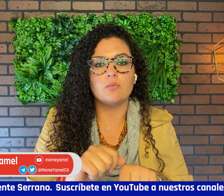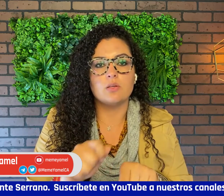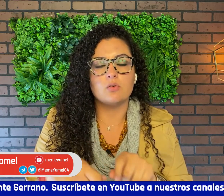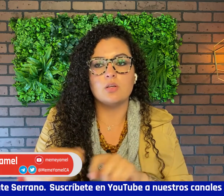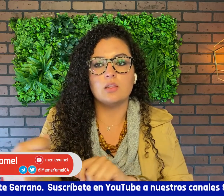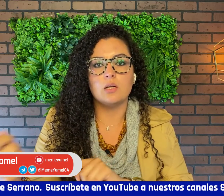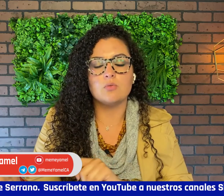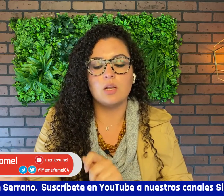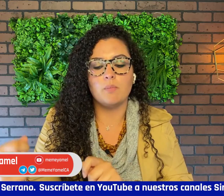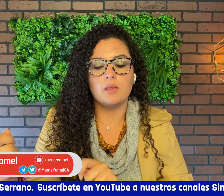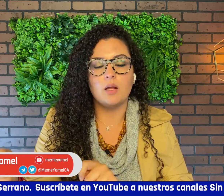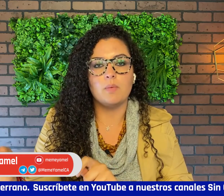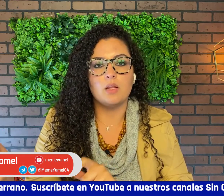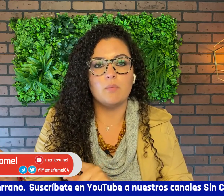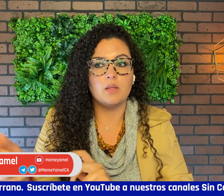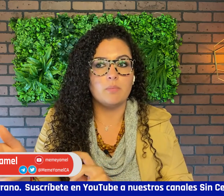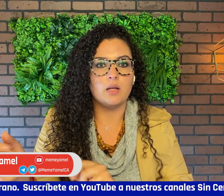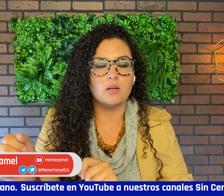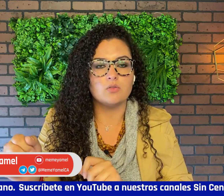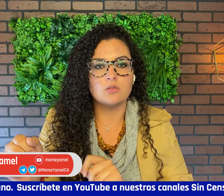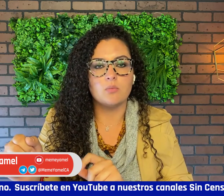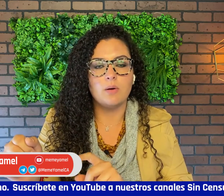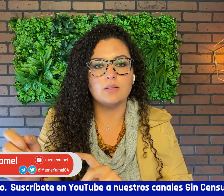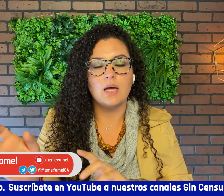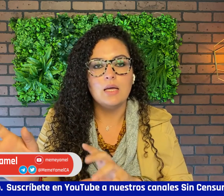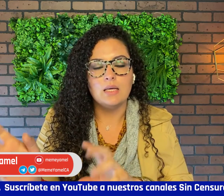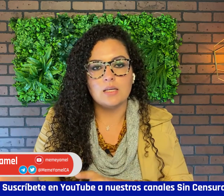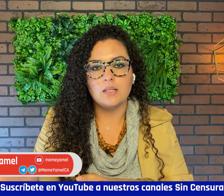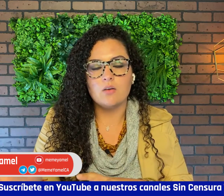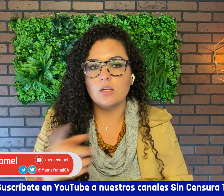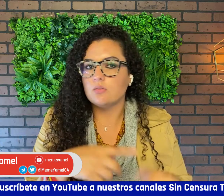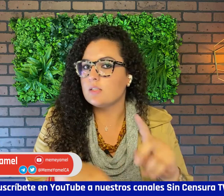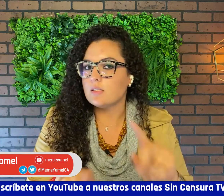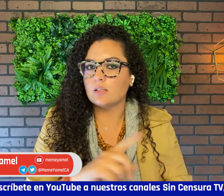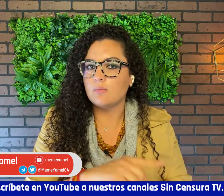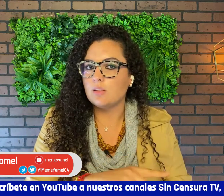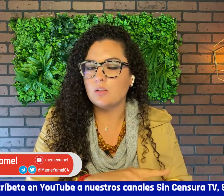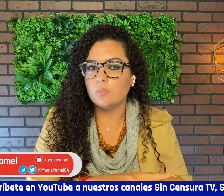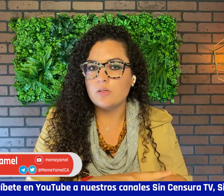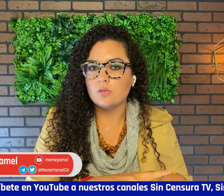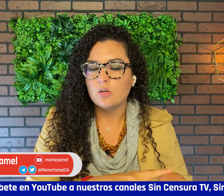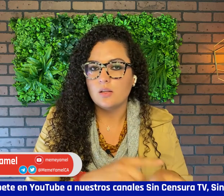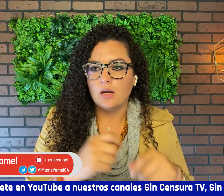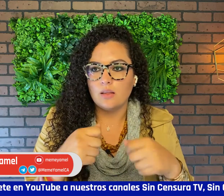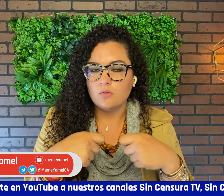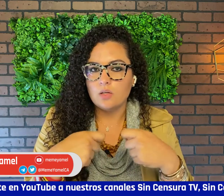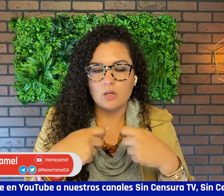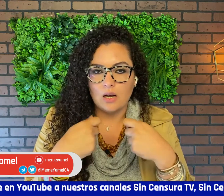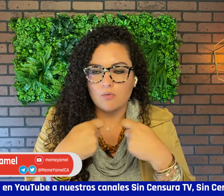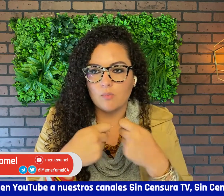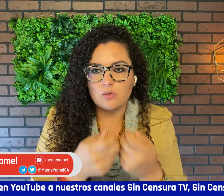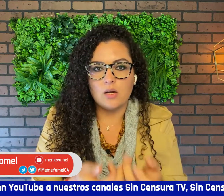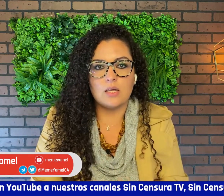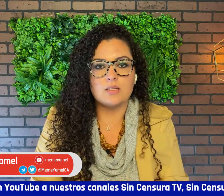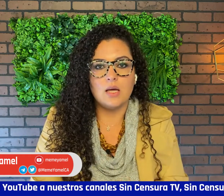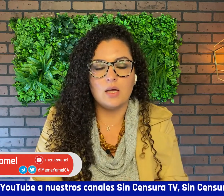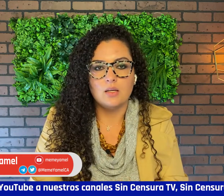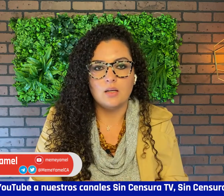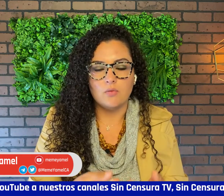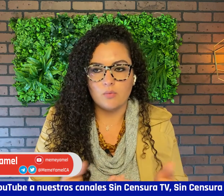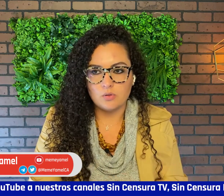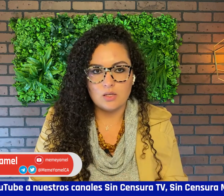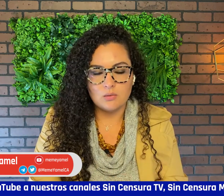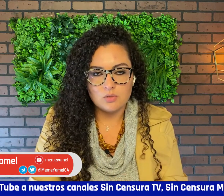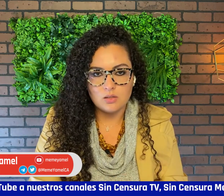la información, se la tenemos que ir a pedir para que nos las comparta. Y Santiago Nieto decía exactamente lo opuesto de la denuncia: o sea, la información aquí está,